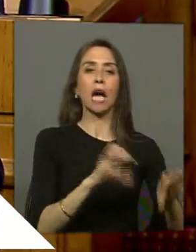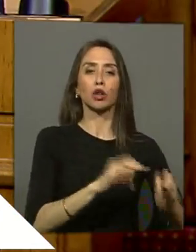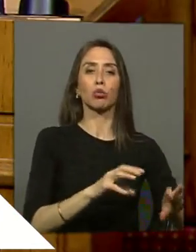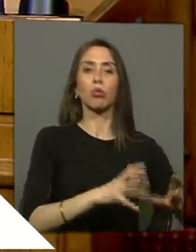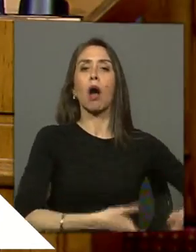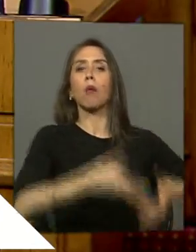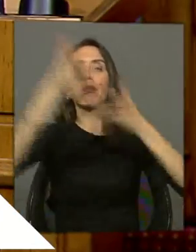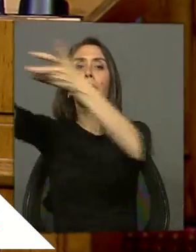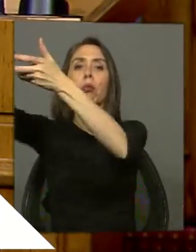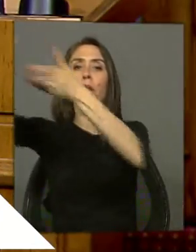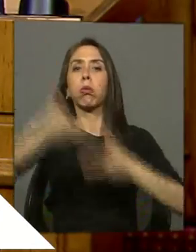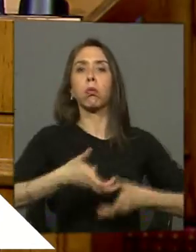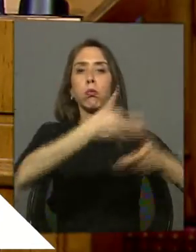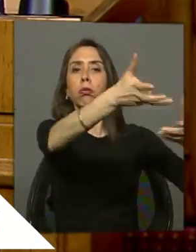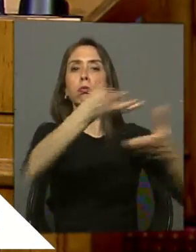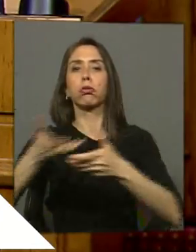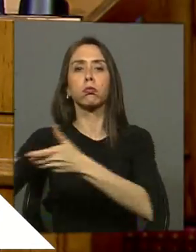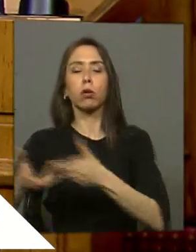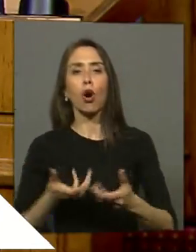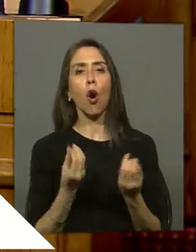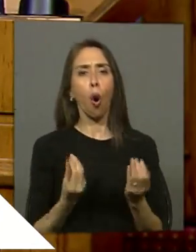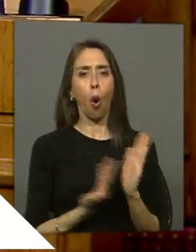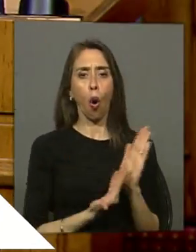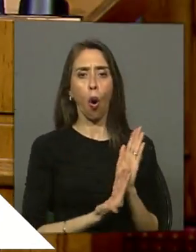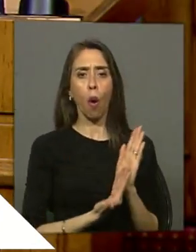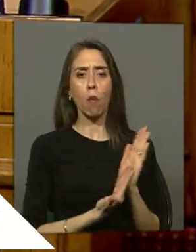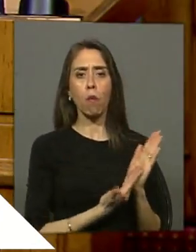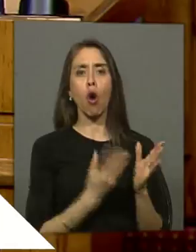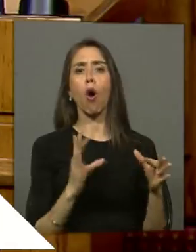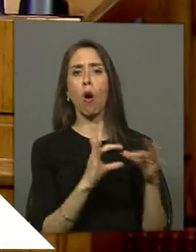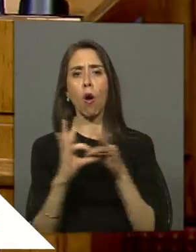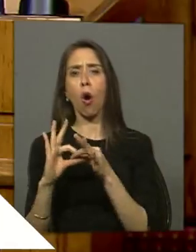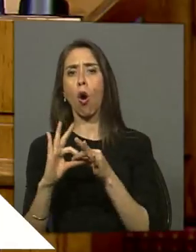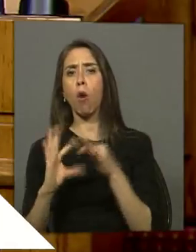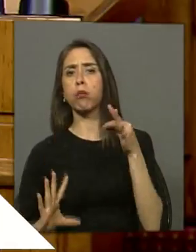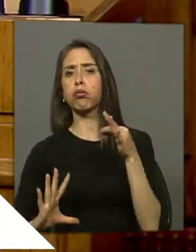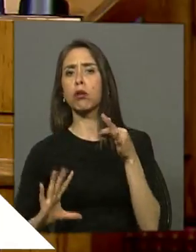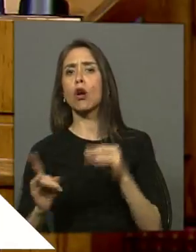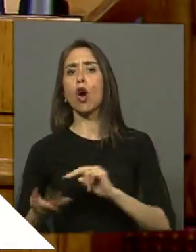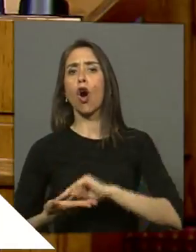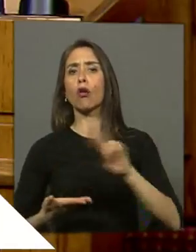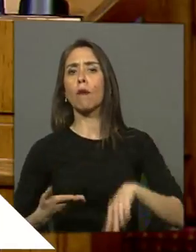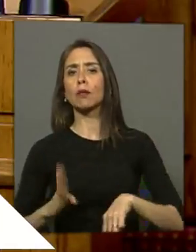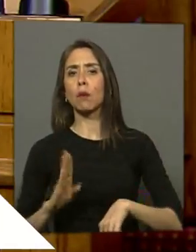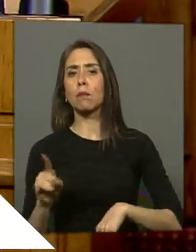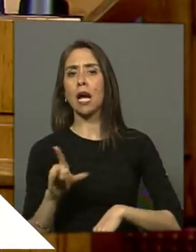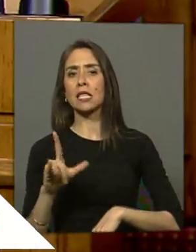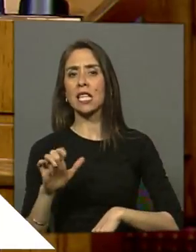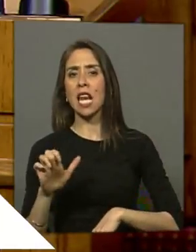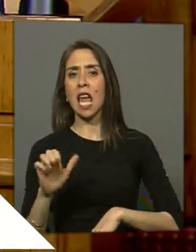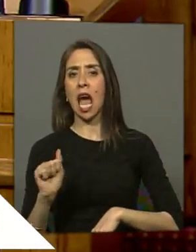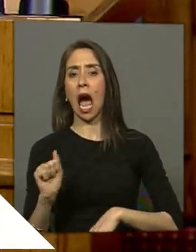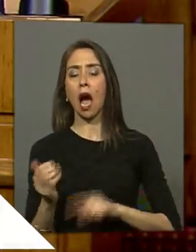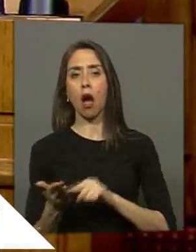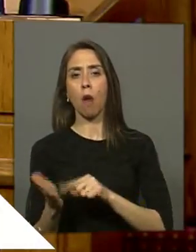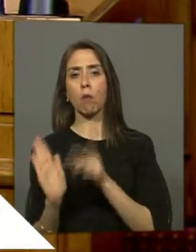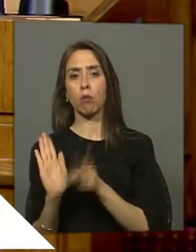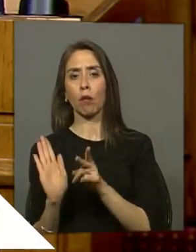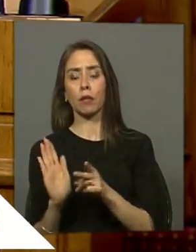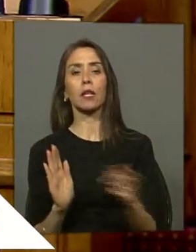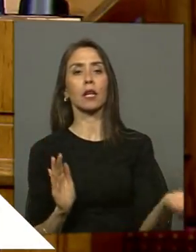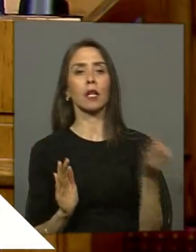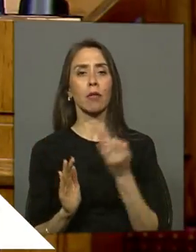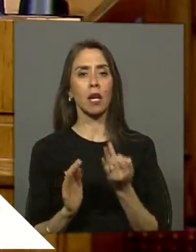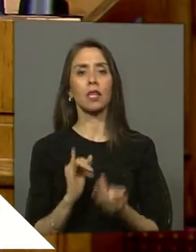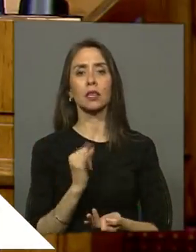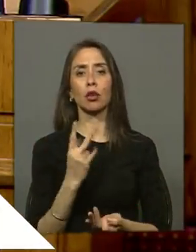justifique cómo considerará una medida como esta con el convenio de Basilea en particular su enmienda prohibitoria que me indique y remita